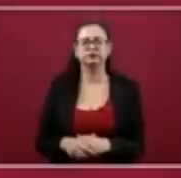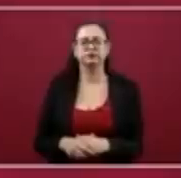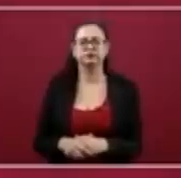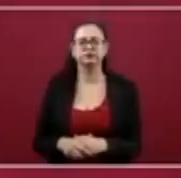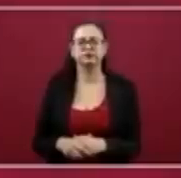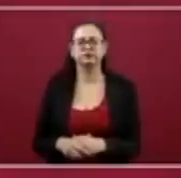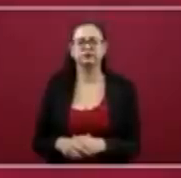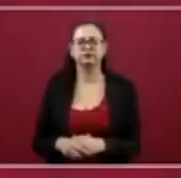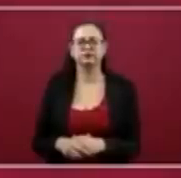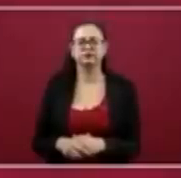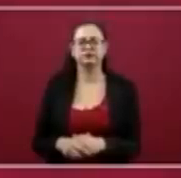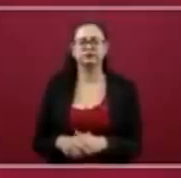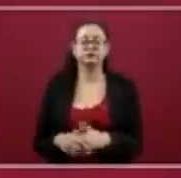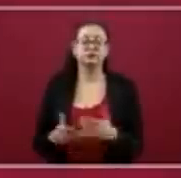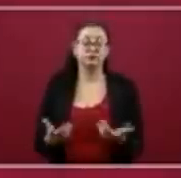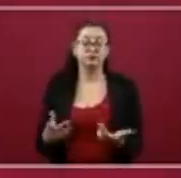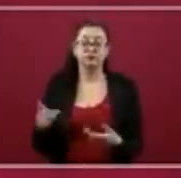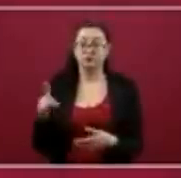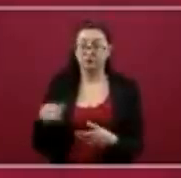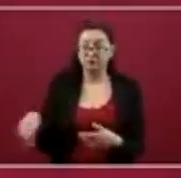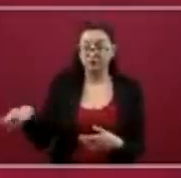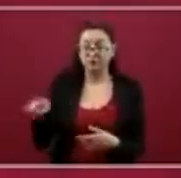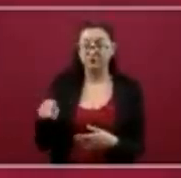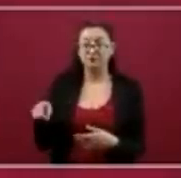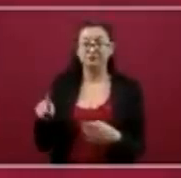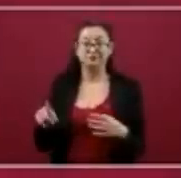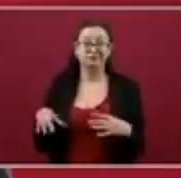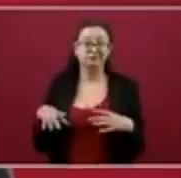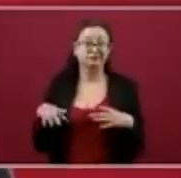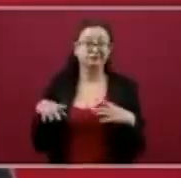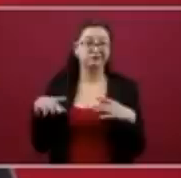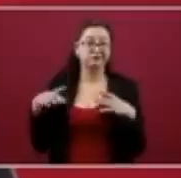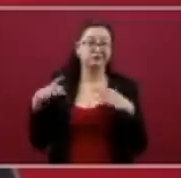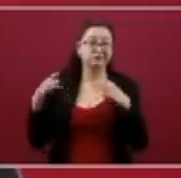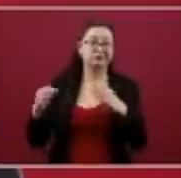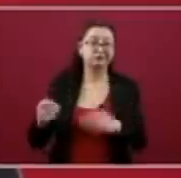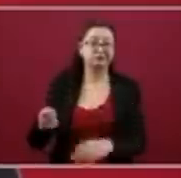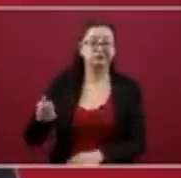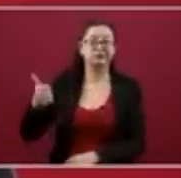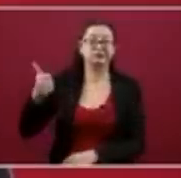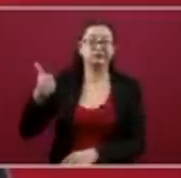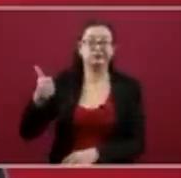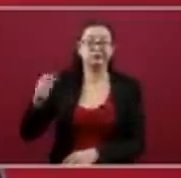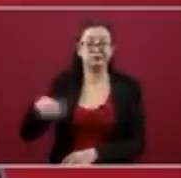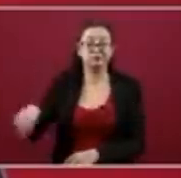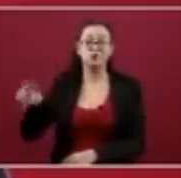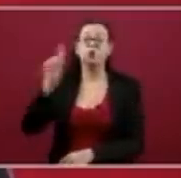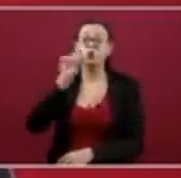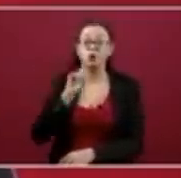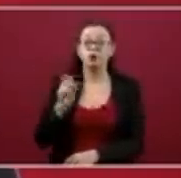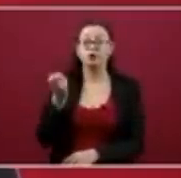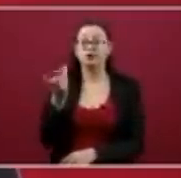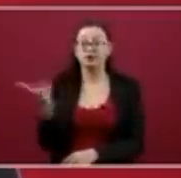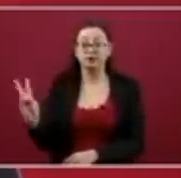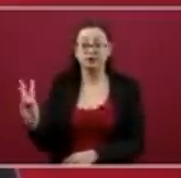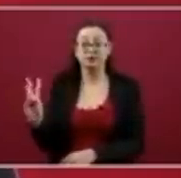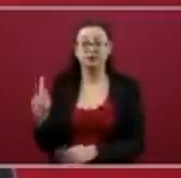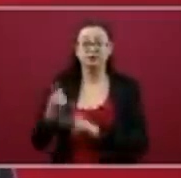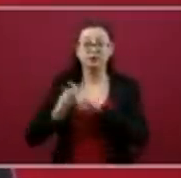porque ellos fueron de los que iniciaron, ellas